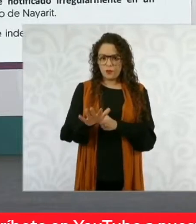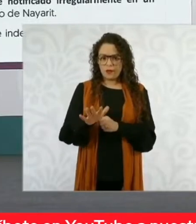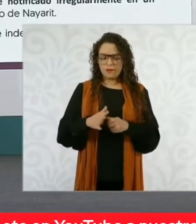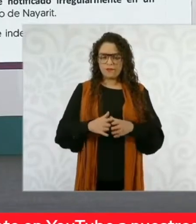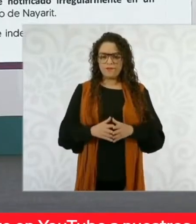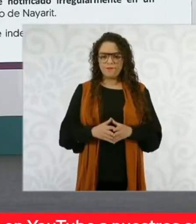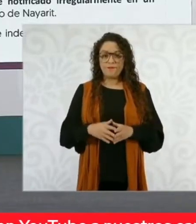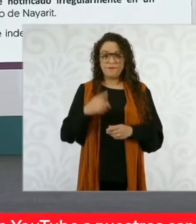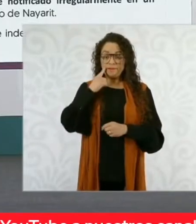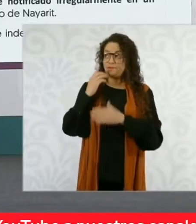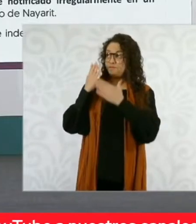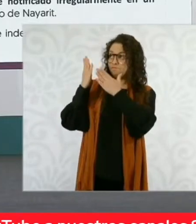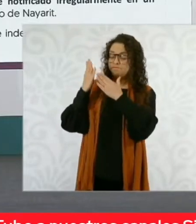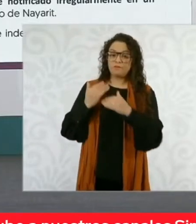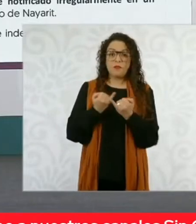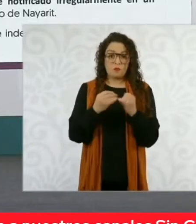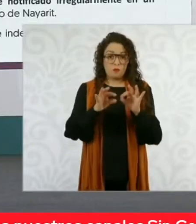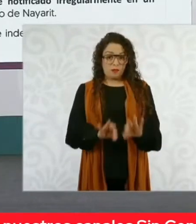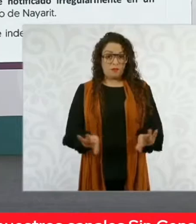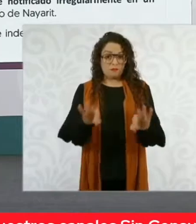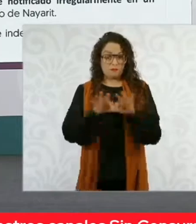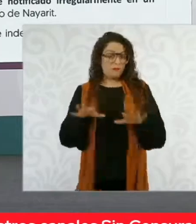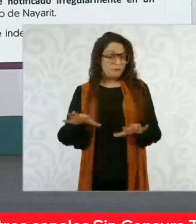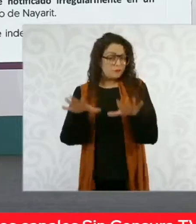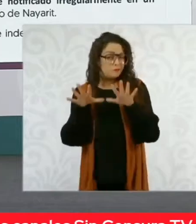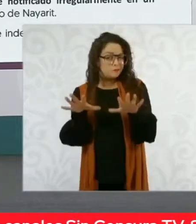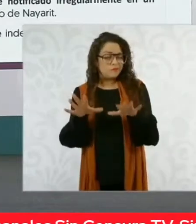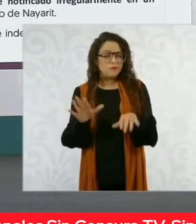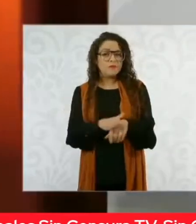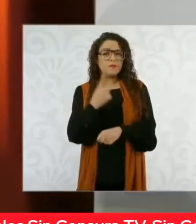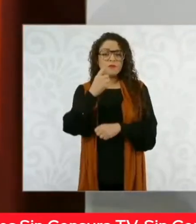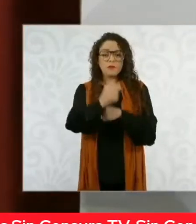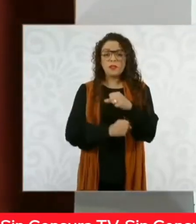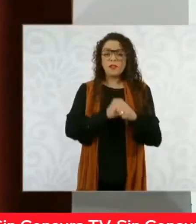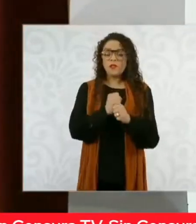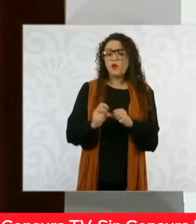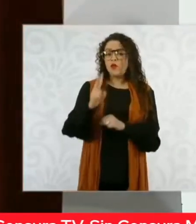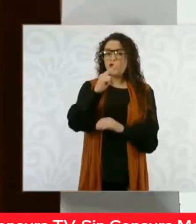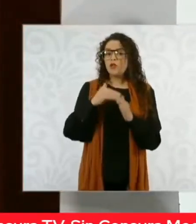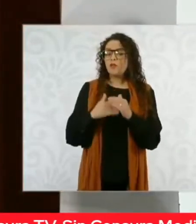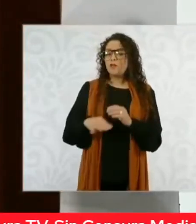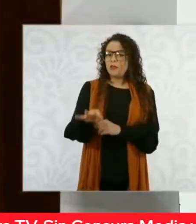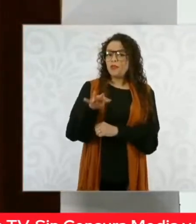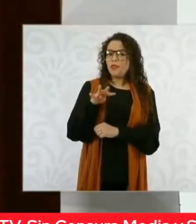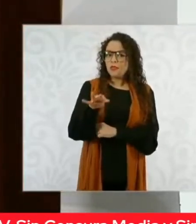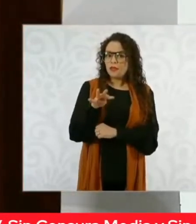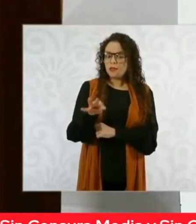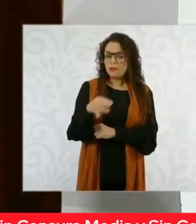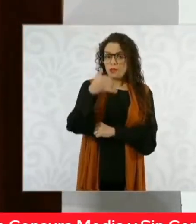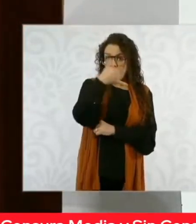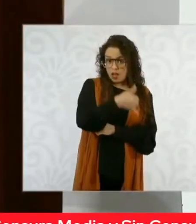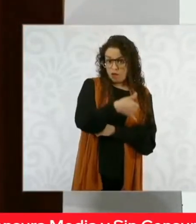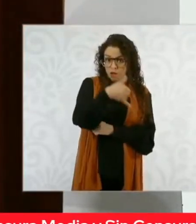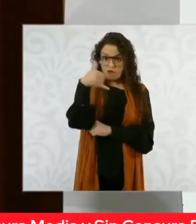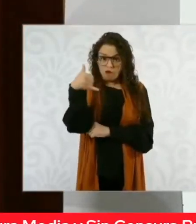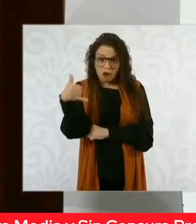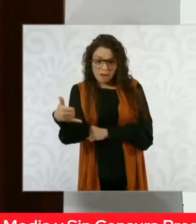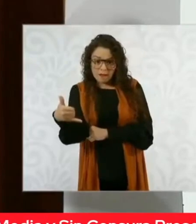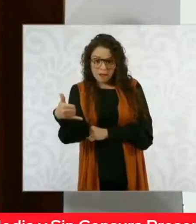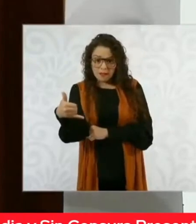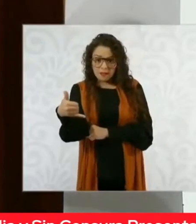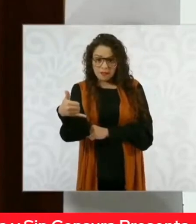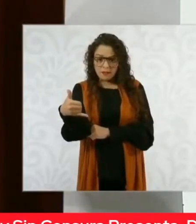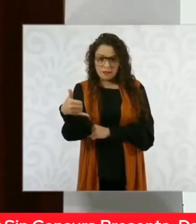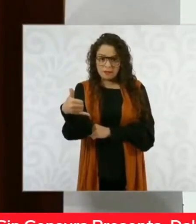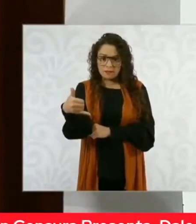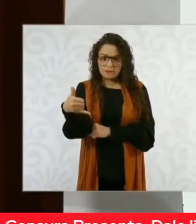Este es otro que llama la atención, porque en el 2019 el Infonavit informó, esto ya